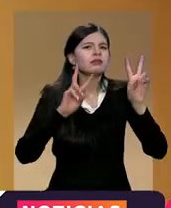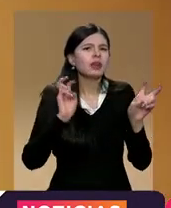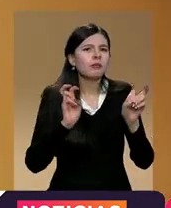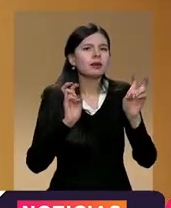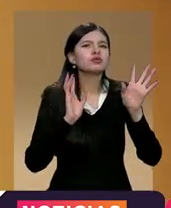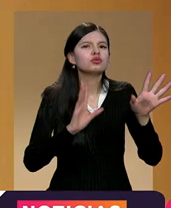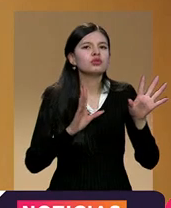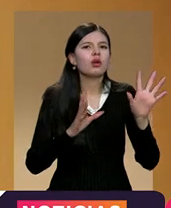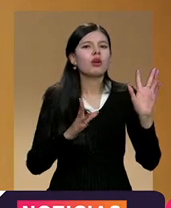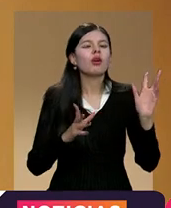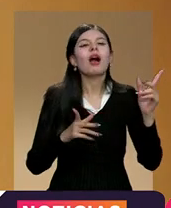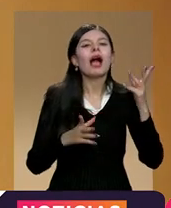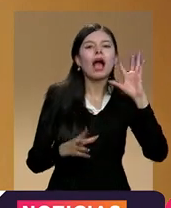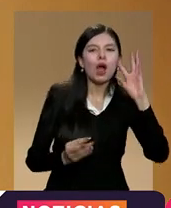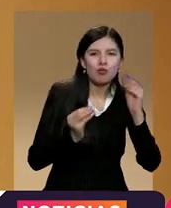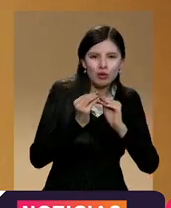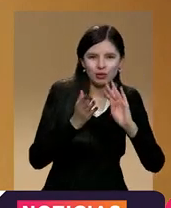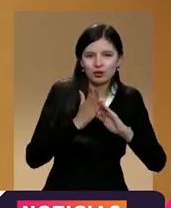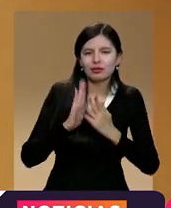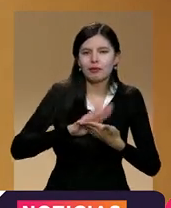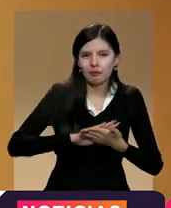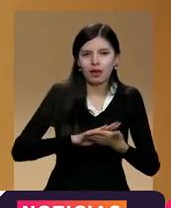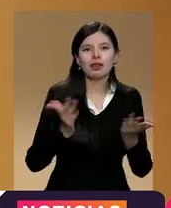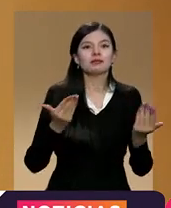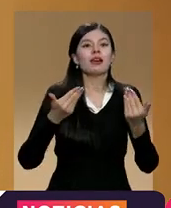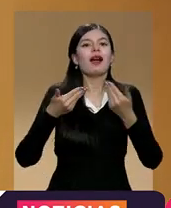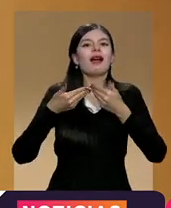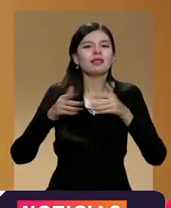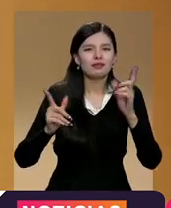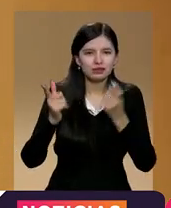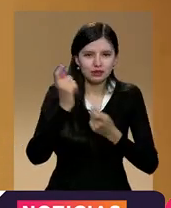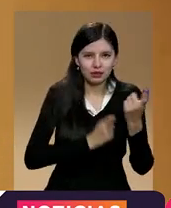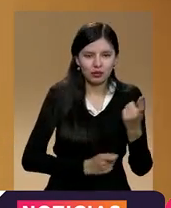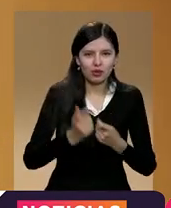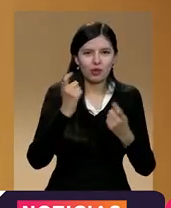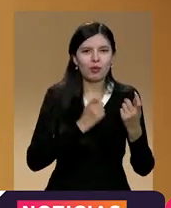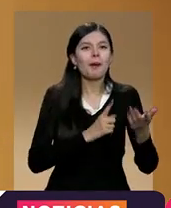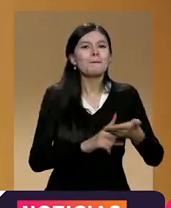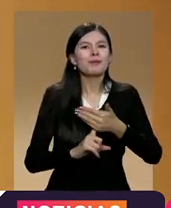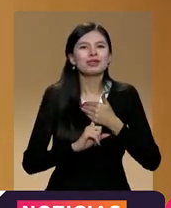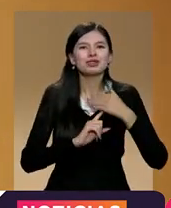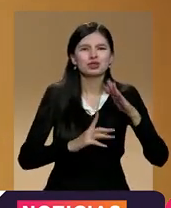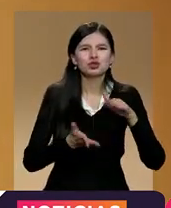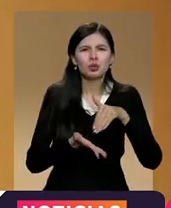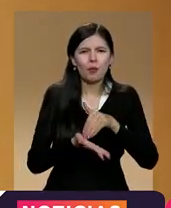la implementación de los acuerdos de paz, la reactivación económica, la protección de los sectores más